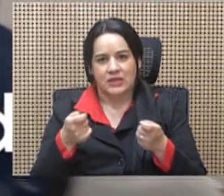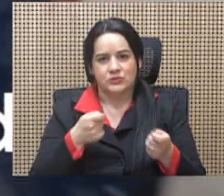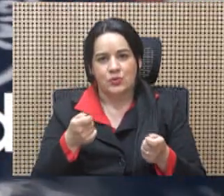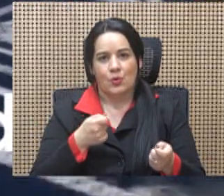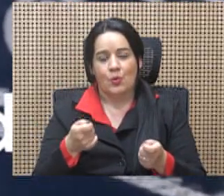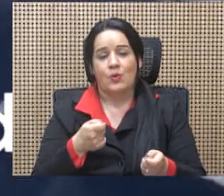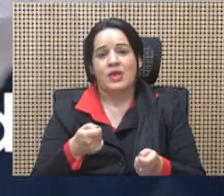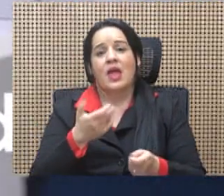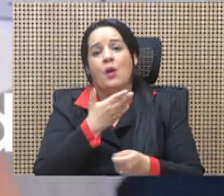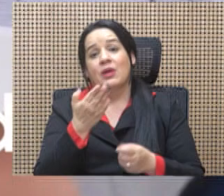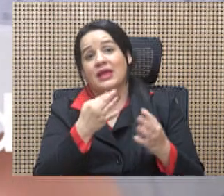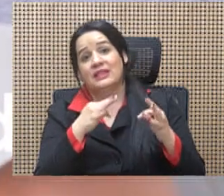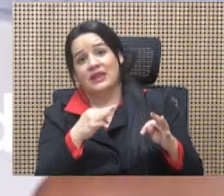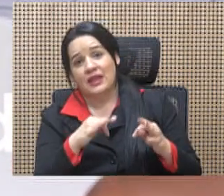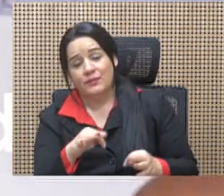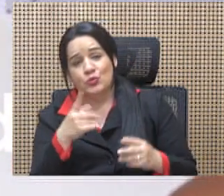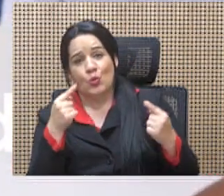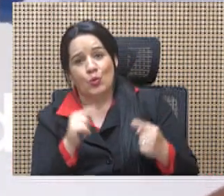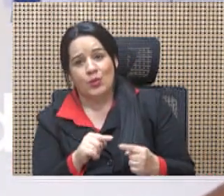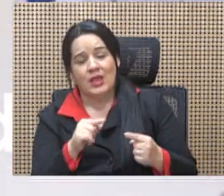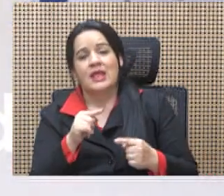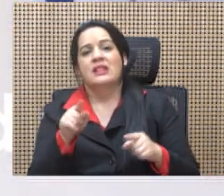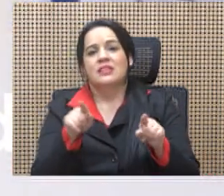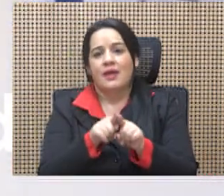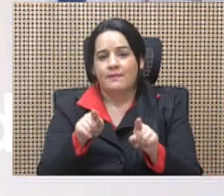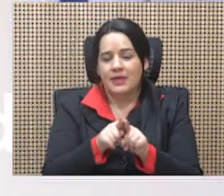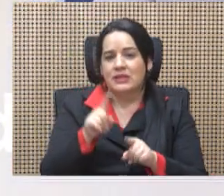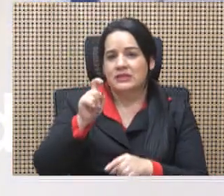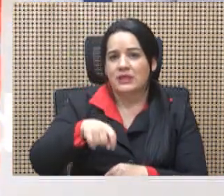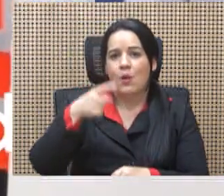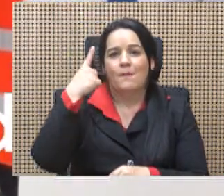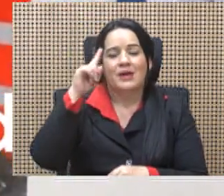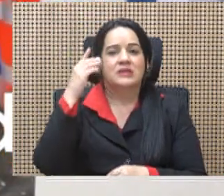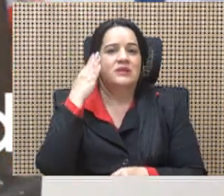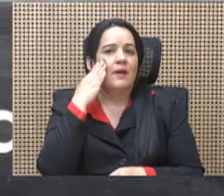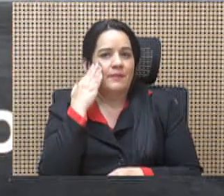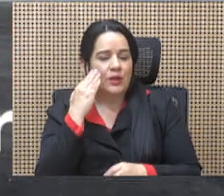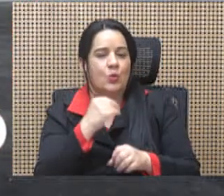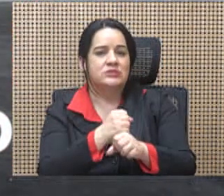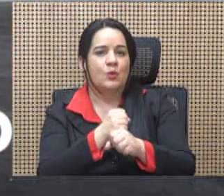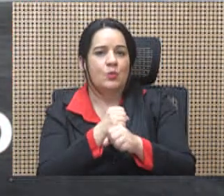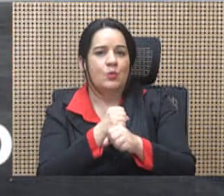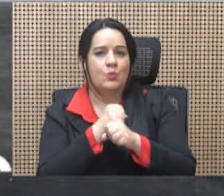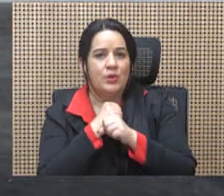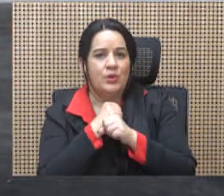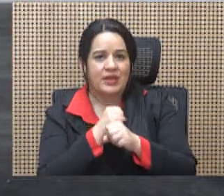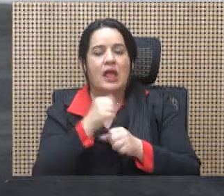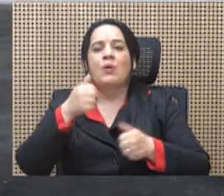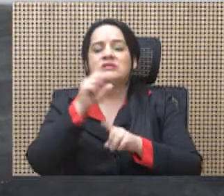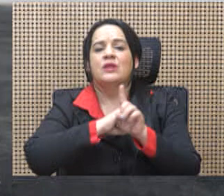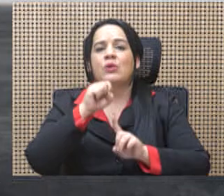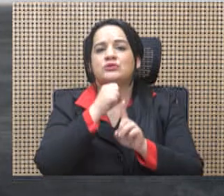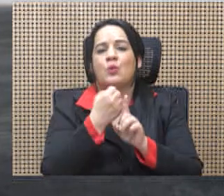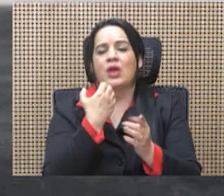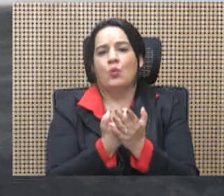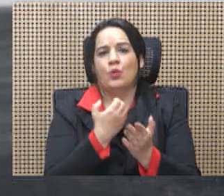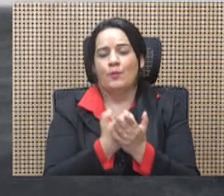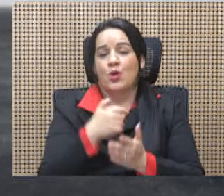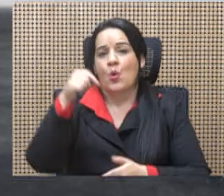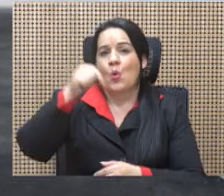para saber con certeza Cuál es su verdadera situación económica hoy por hoy escúchenlo bien costarricenses